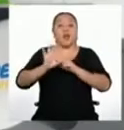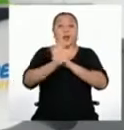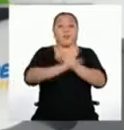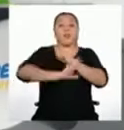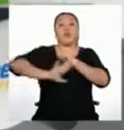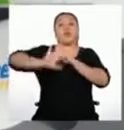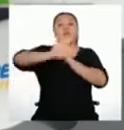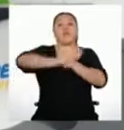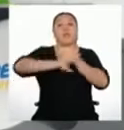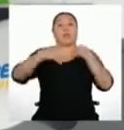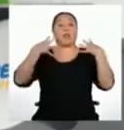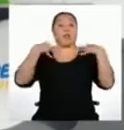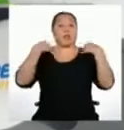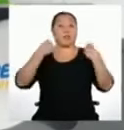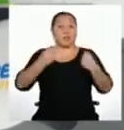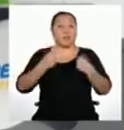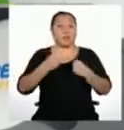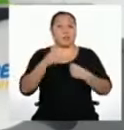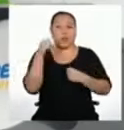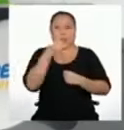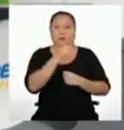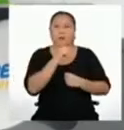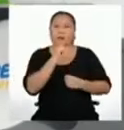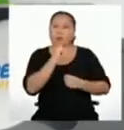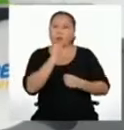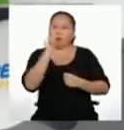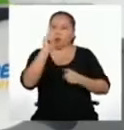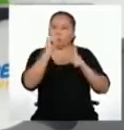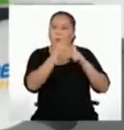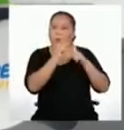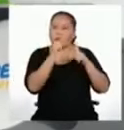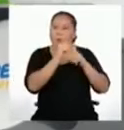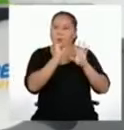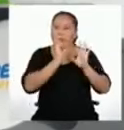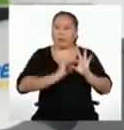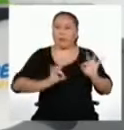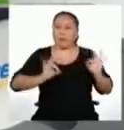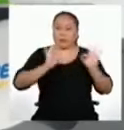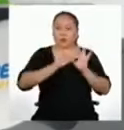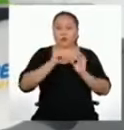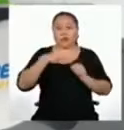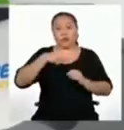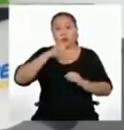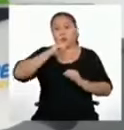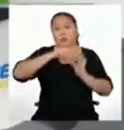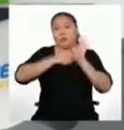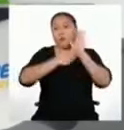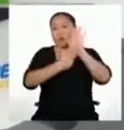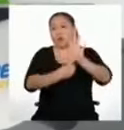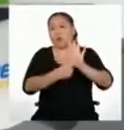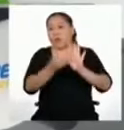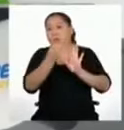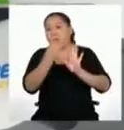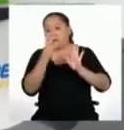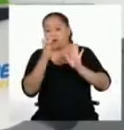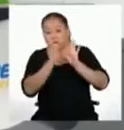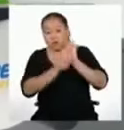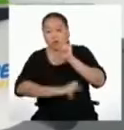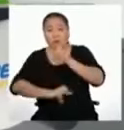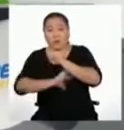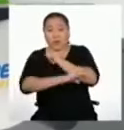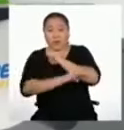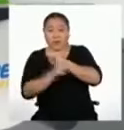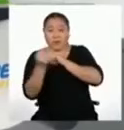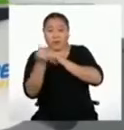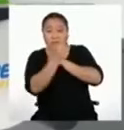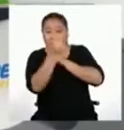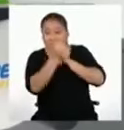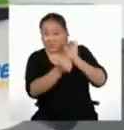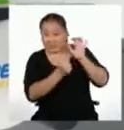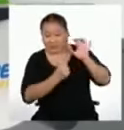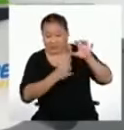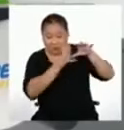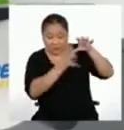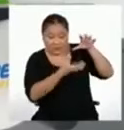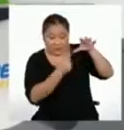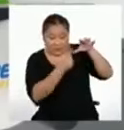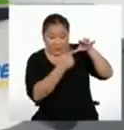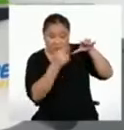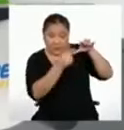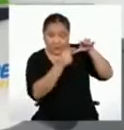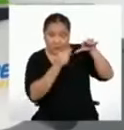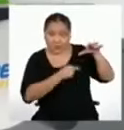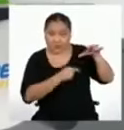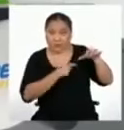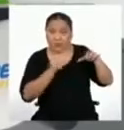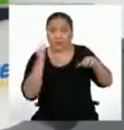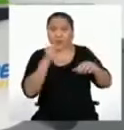Por ahí soltó una palabra importante. ¿Recuerdas que hace un momento te mostré los países aquí? Pues si bien país se refiere